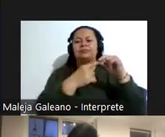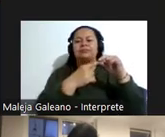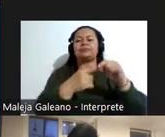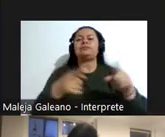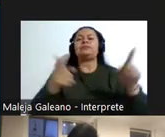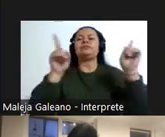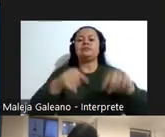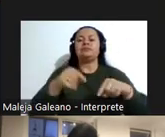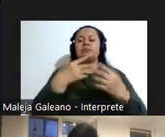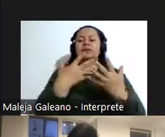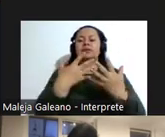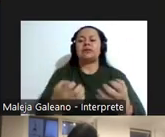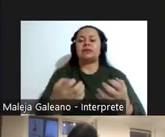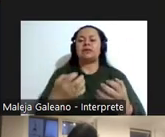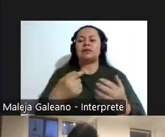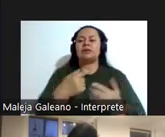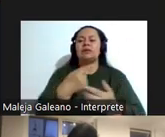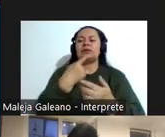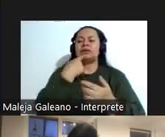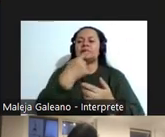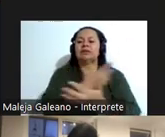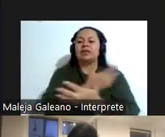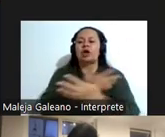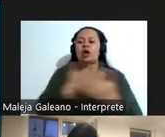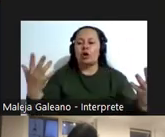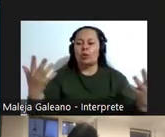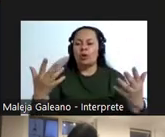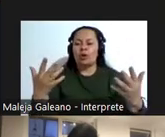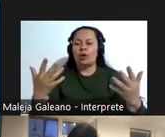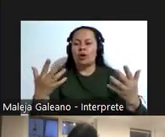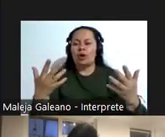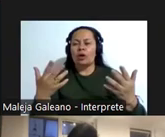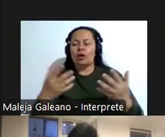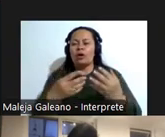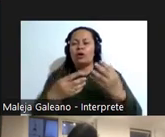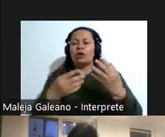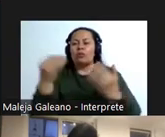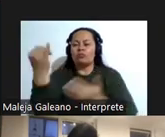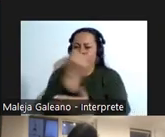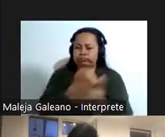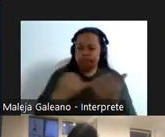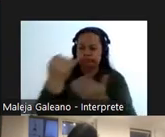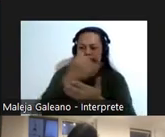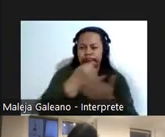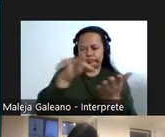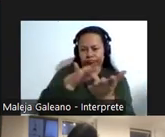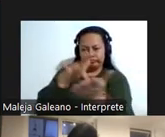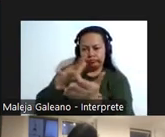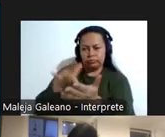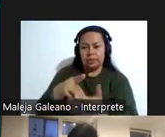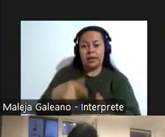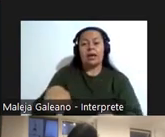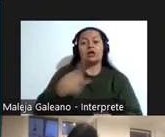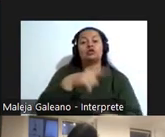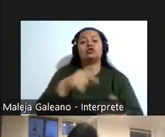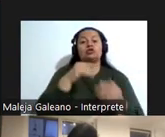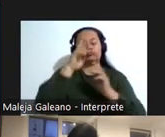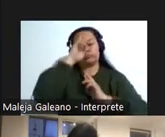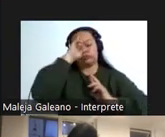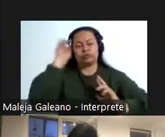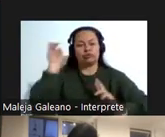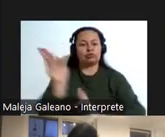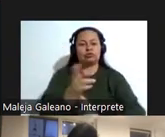a que realmente puedan participar con su dibujo. Entonces allí vamos a reconocer el cuerpo